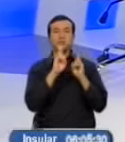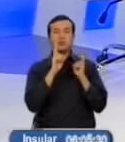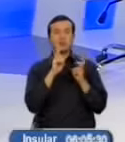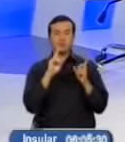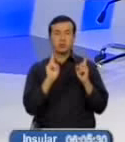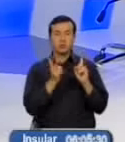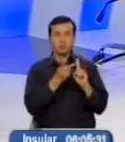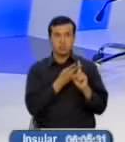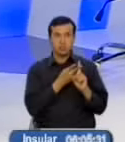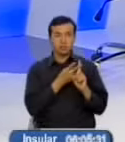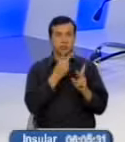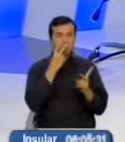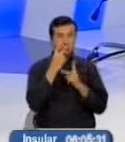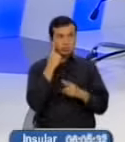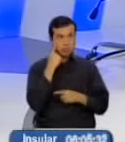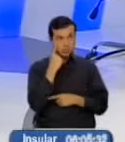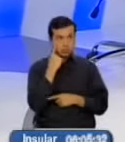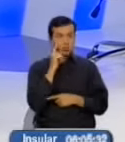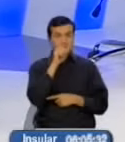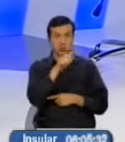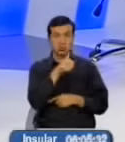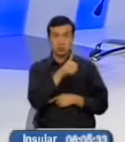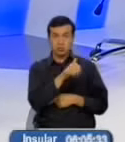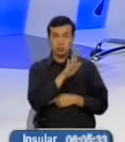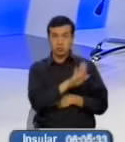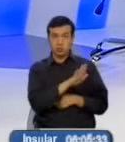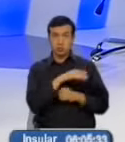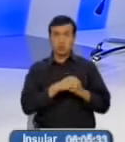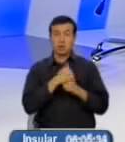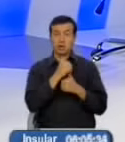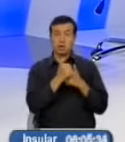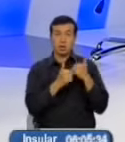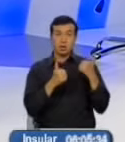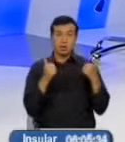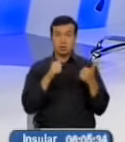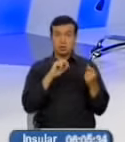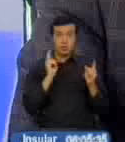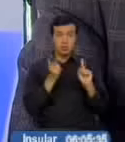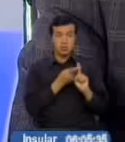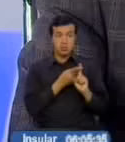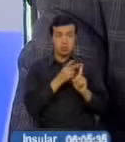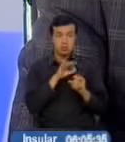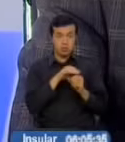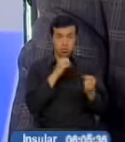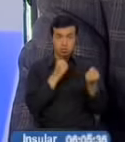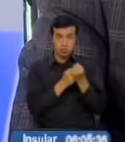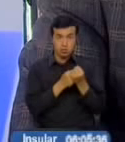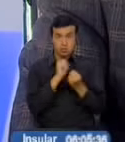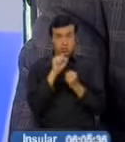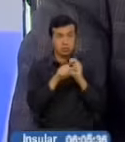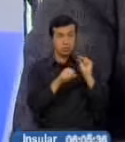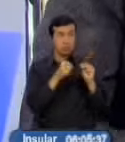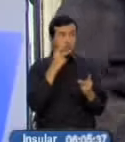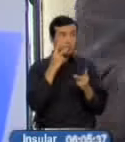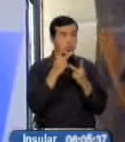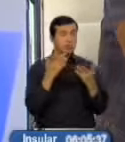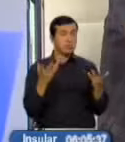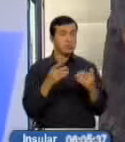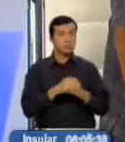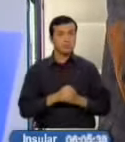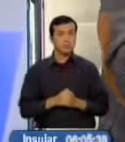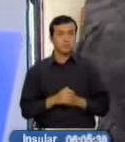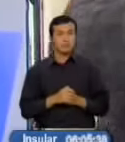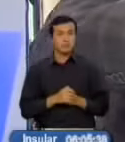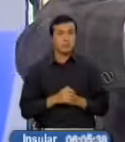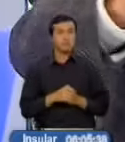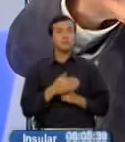segunda vuelta, si es que no llega a él como candidato para la segunda vuelta, apoyaría a la oposición, y la oposición con